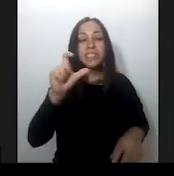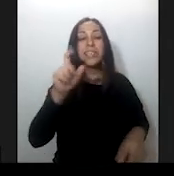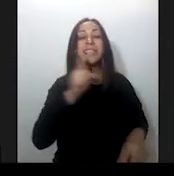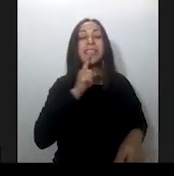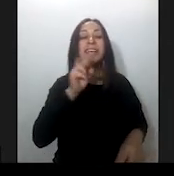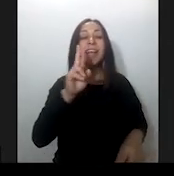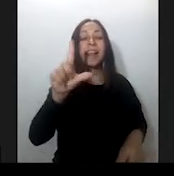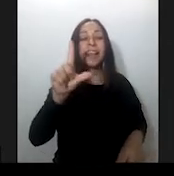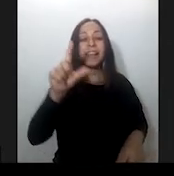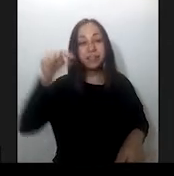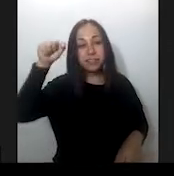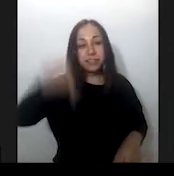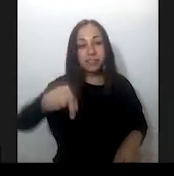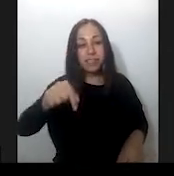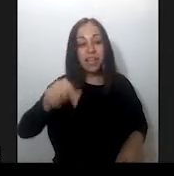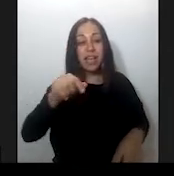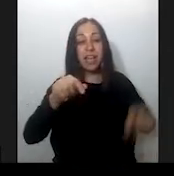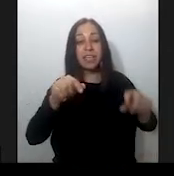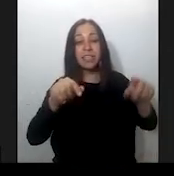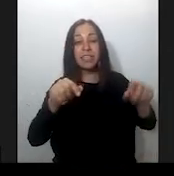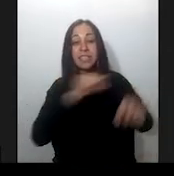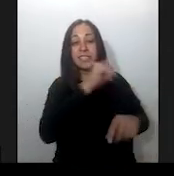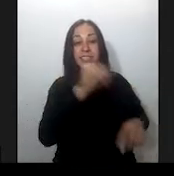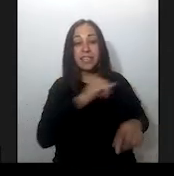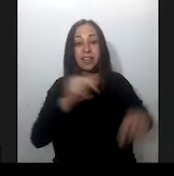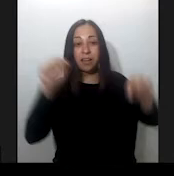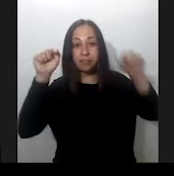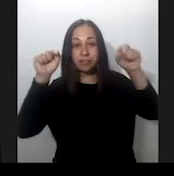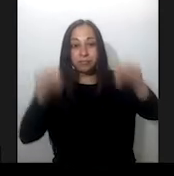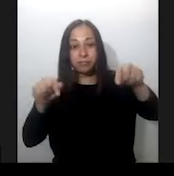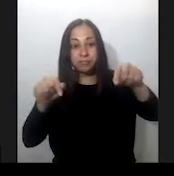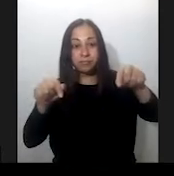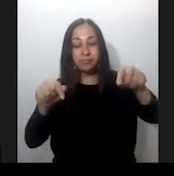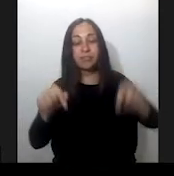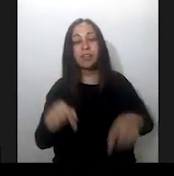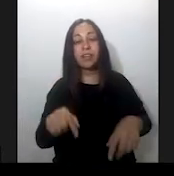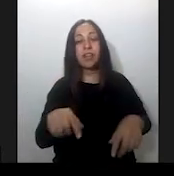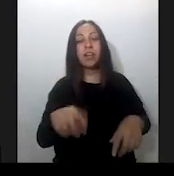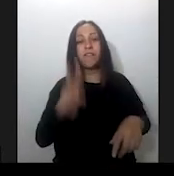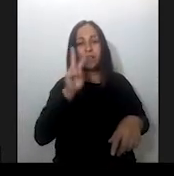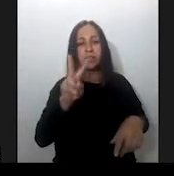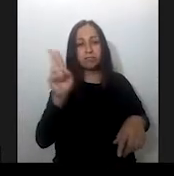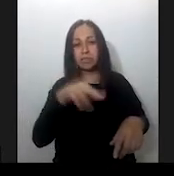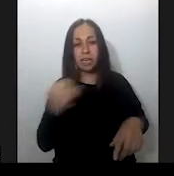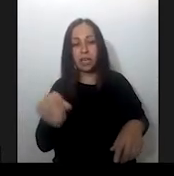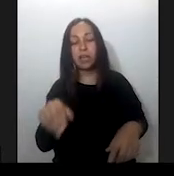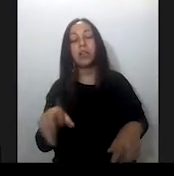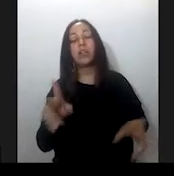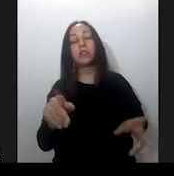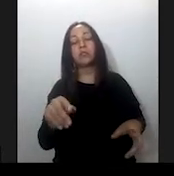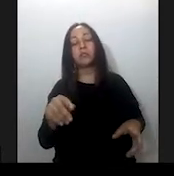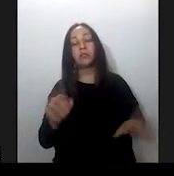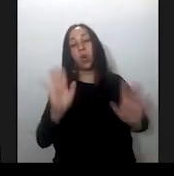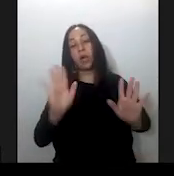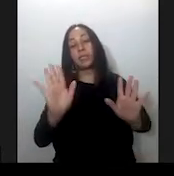¿sí? Podemos ir deshaciendo las opciones. Y también puedo agregar, bien, de